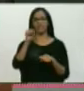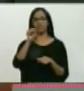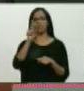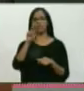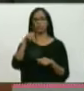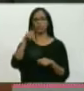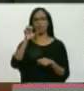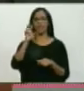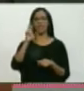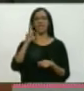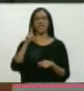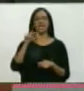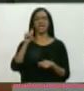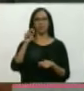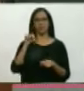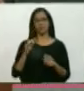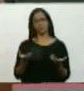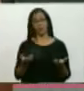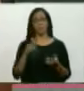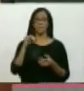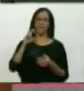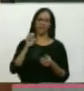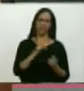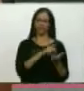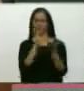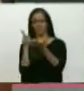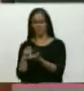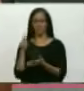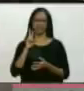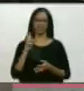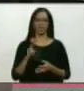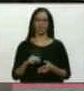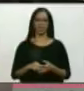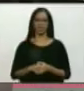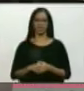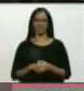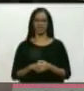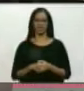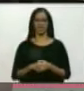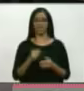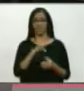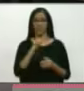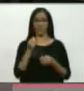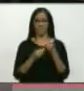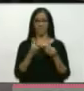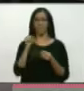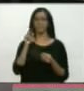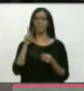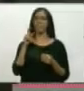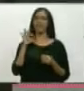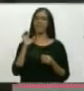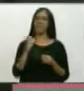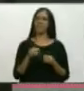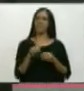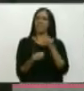tenemos a Merlano. Pero lo que pasa es que Merlano se vino para Venezuela. Y no digas que fue hace Superlano a Colombia. No, Superlano